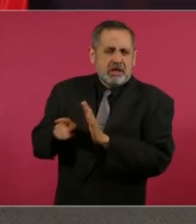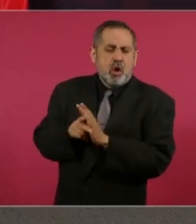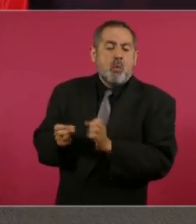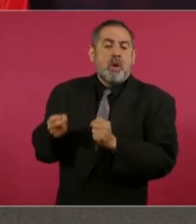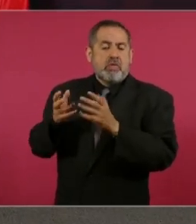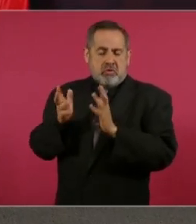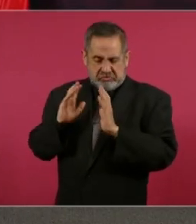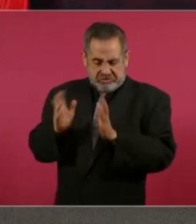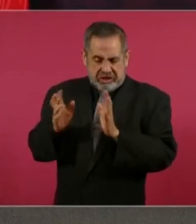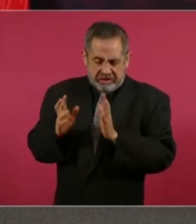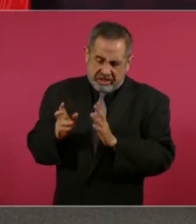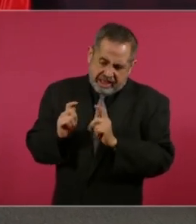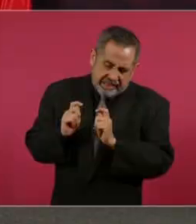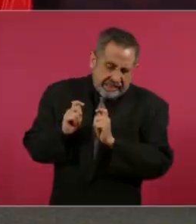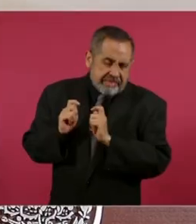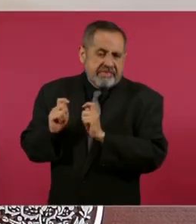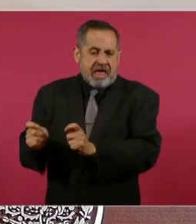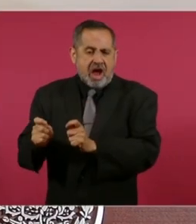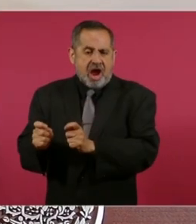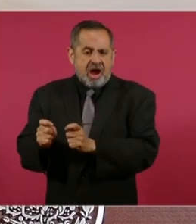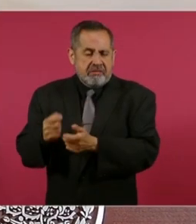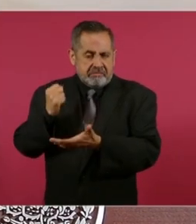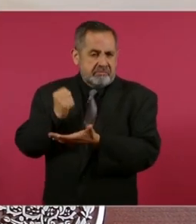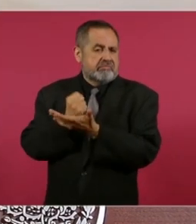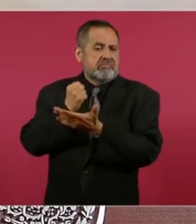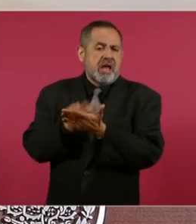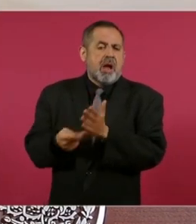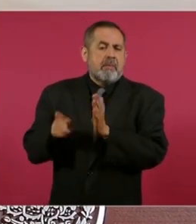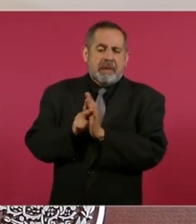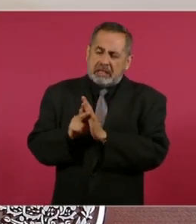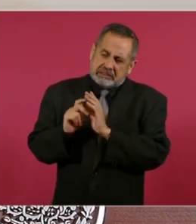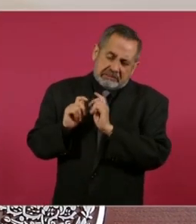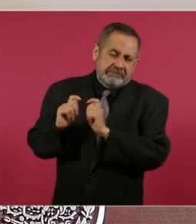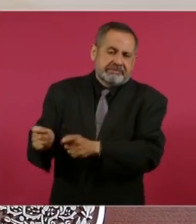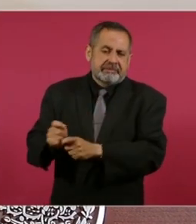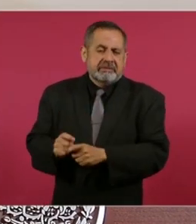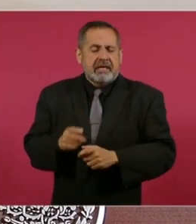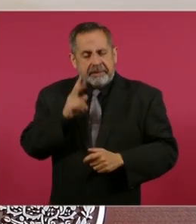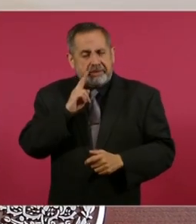han obtenido sus bases, sus plazas.